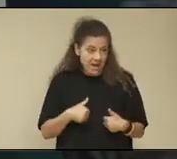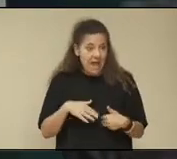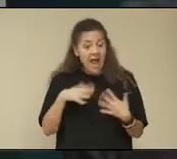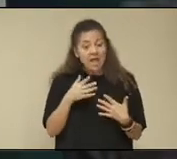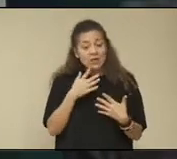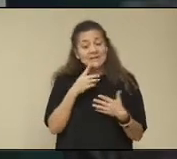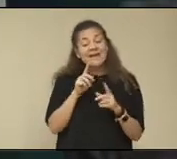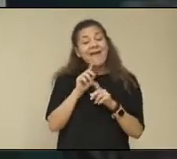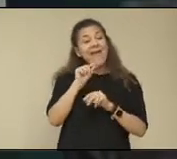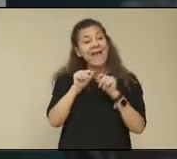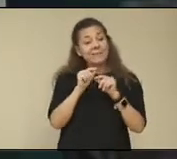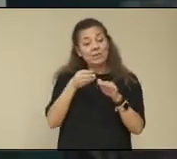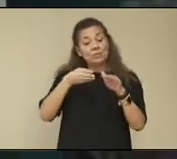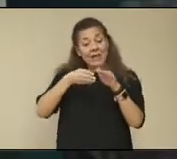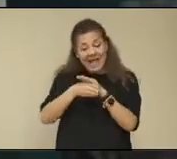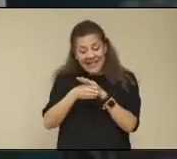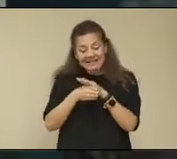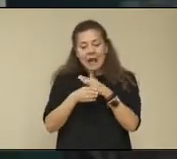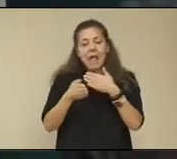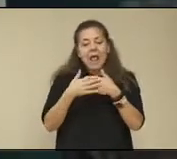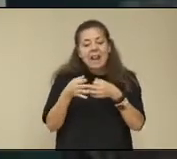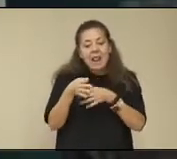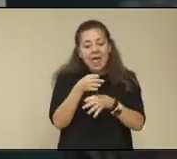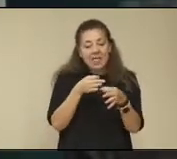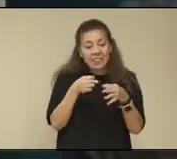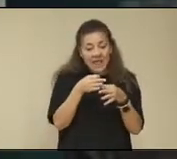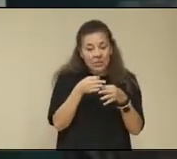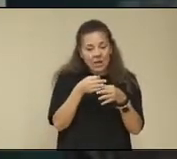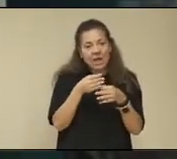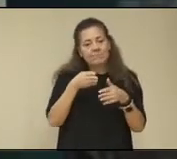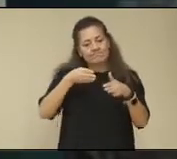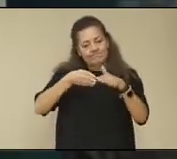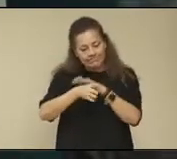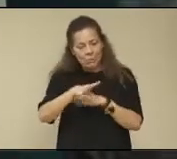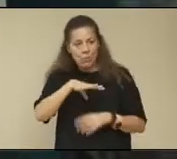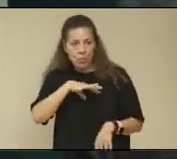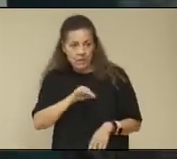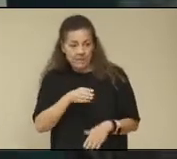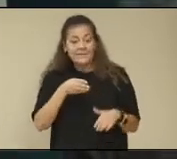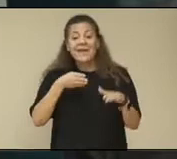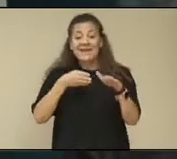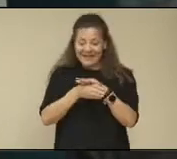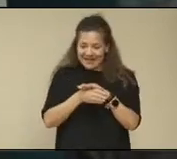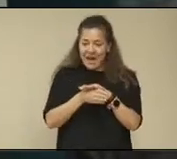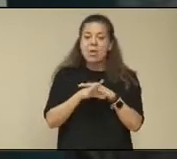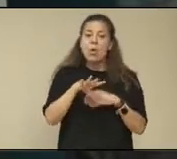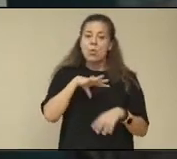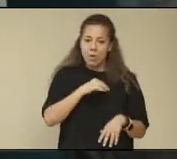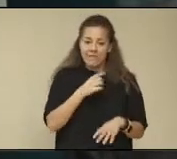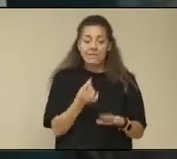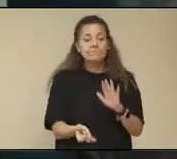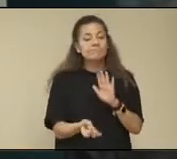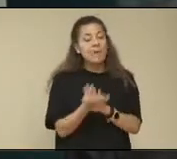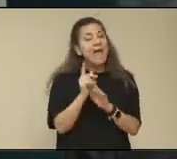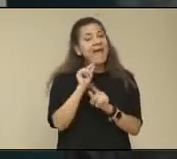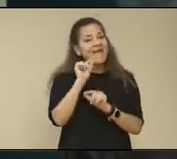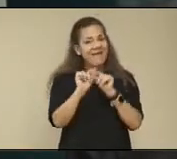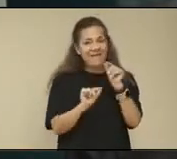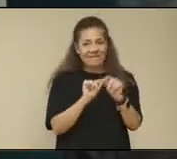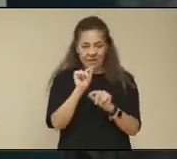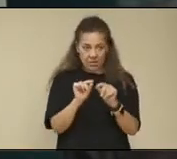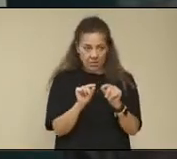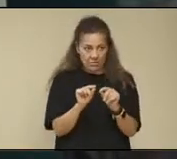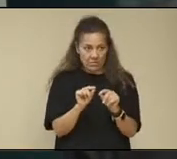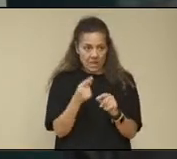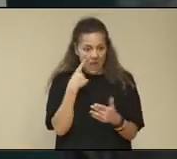encuentra en la puerta de la célula la cerradura humana y puede entrar y causar una infección como la que se